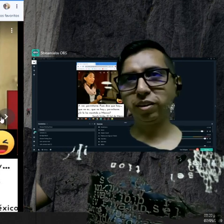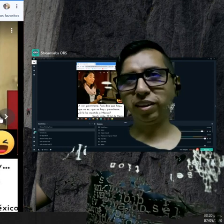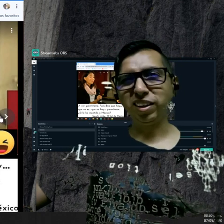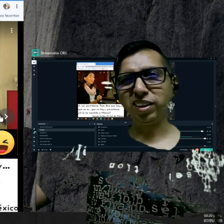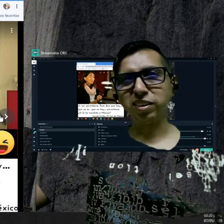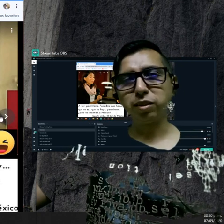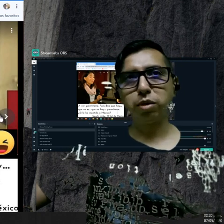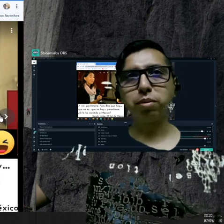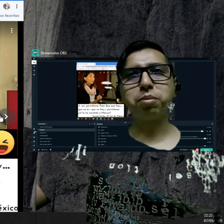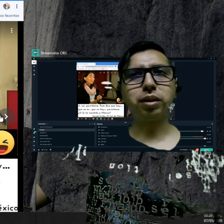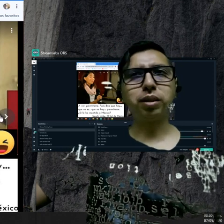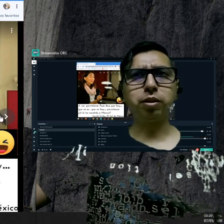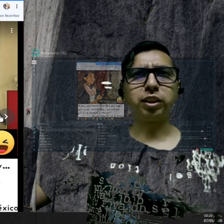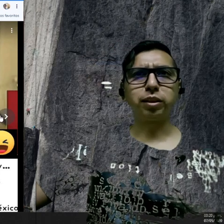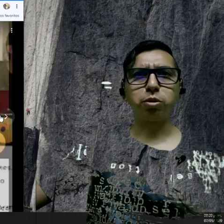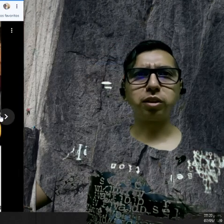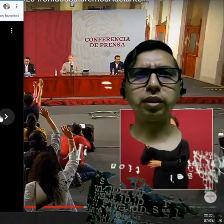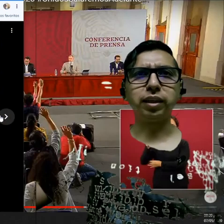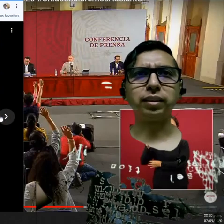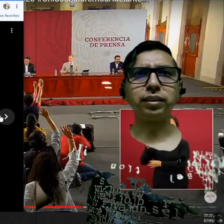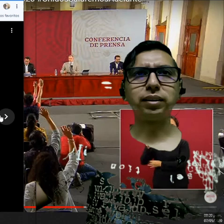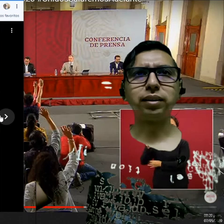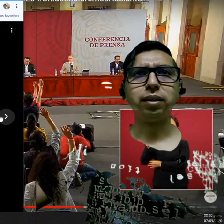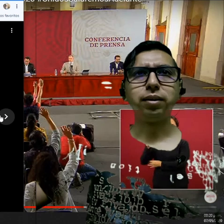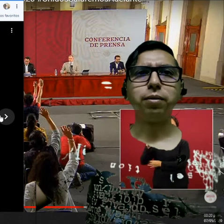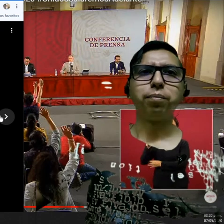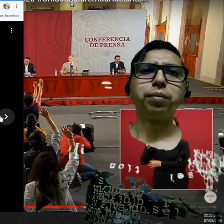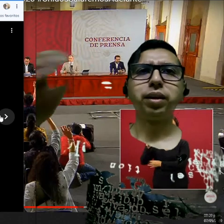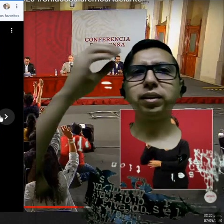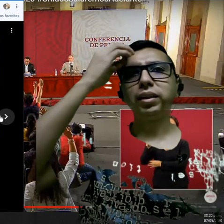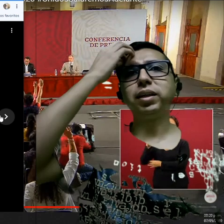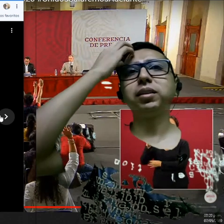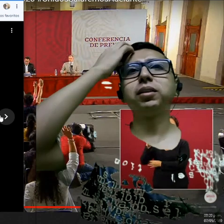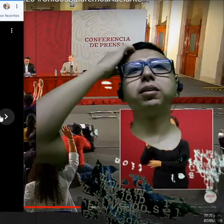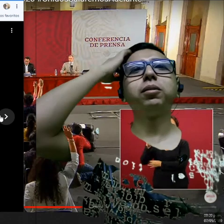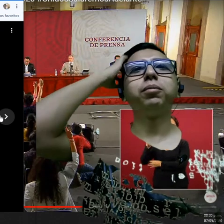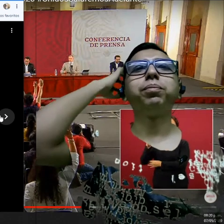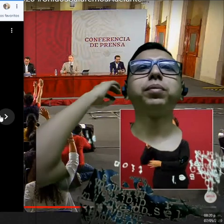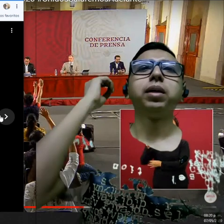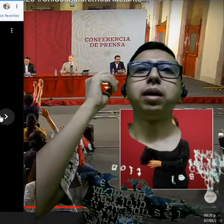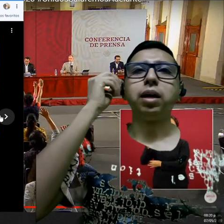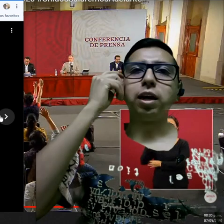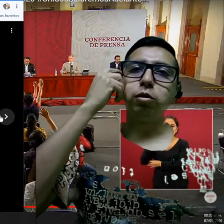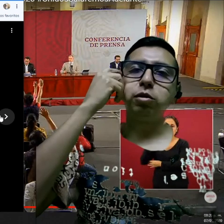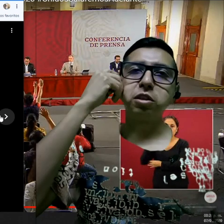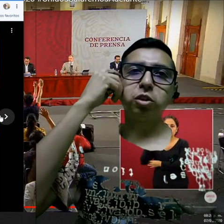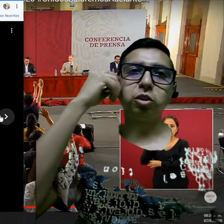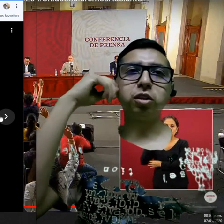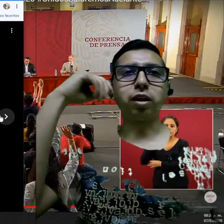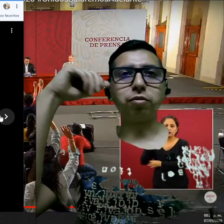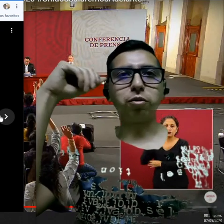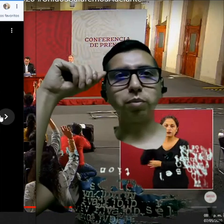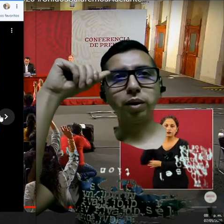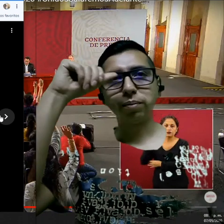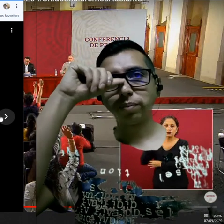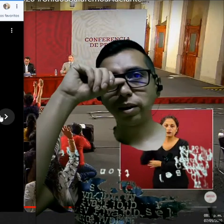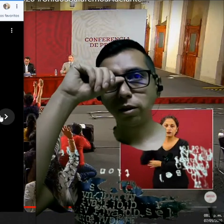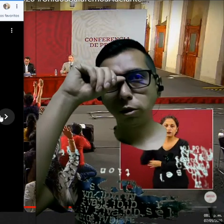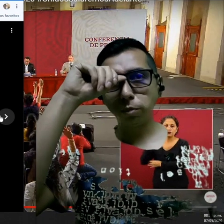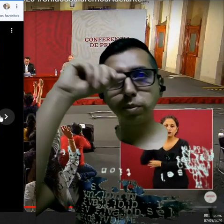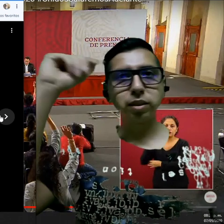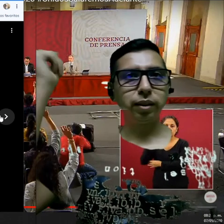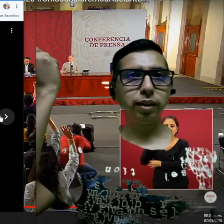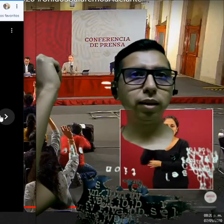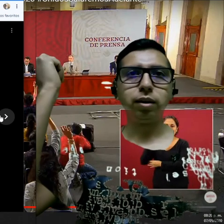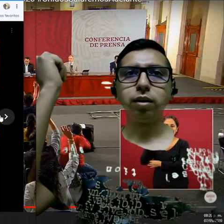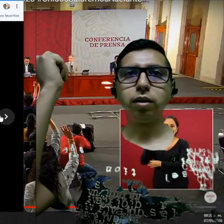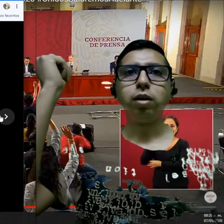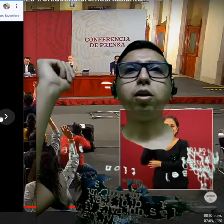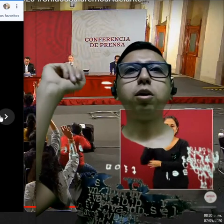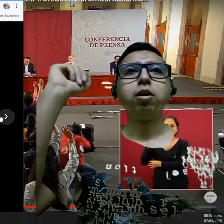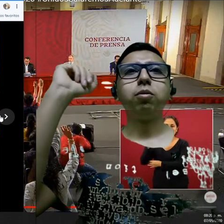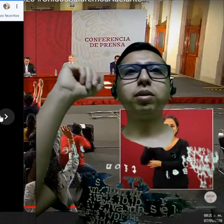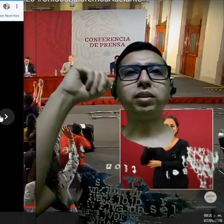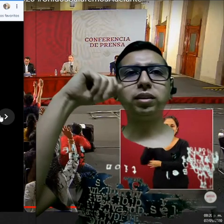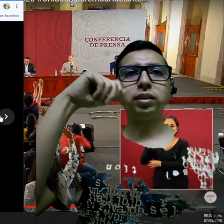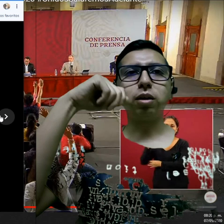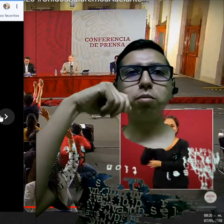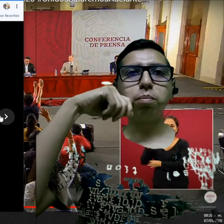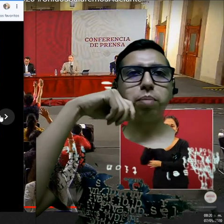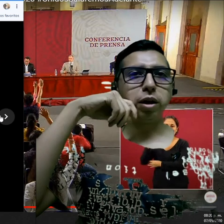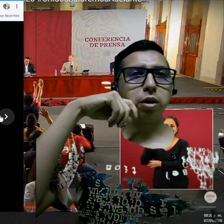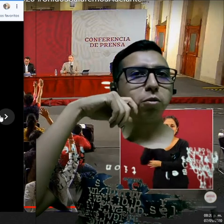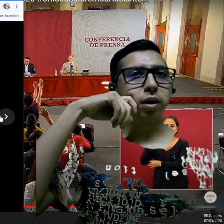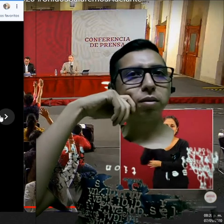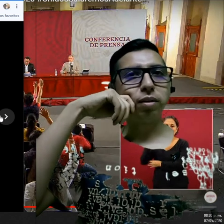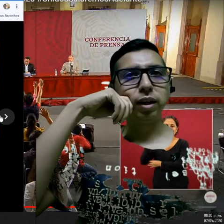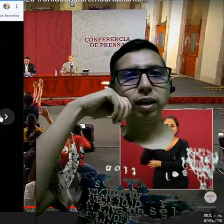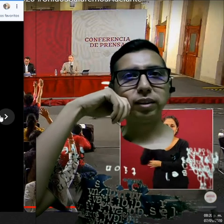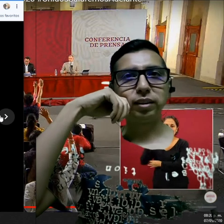Eso fue lo de ayer, ¿no? Pero vamos a ver otras reporteras. En este caso, a Dulce Soto de Reforma. López Gatell, ¿no existe